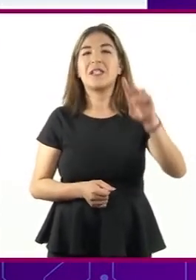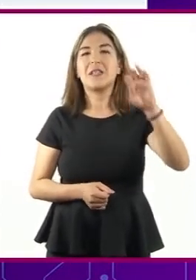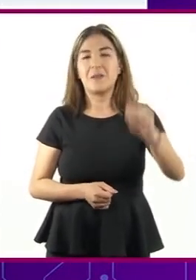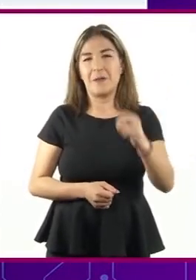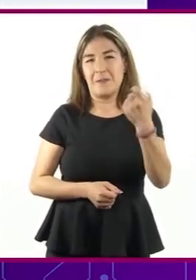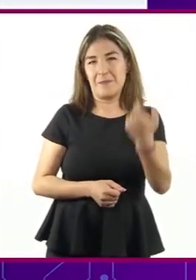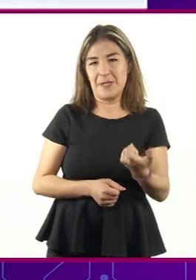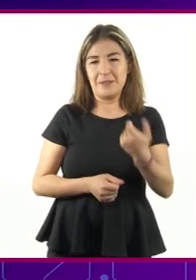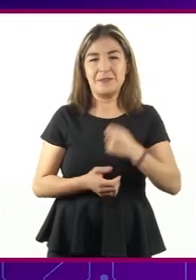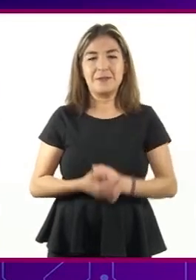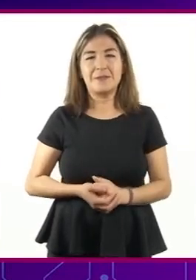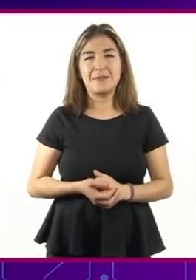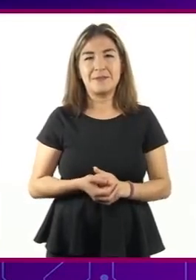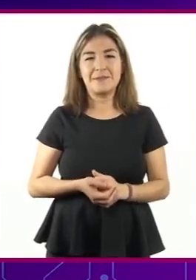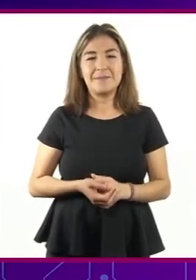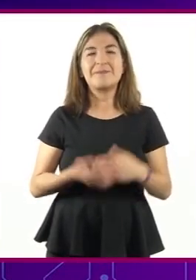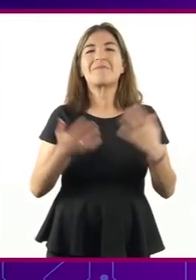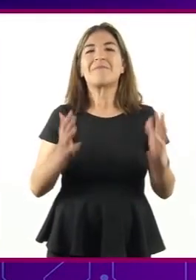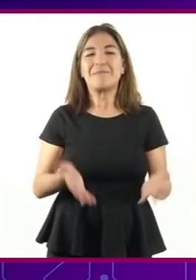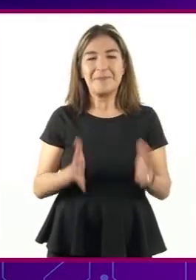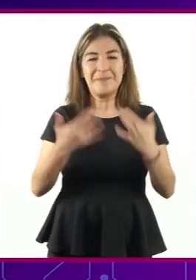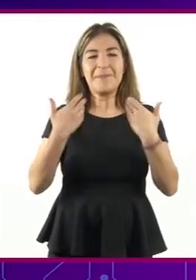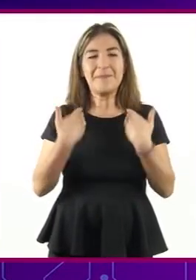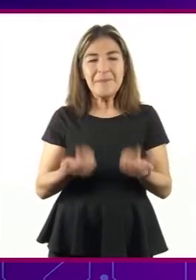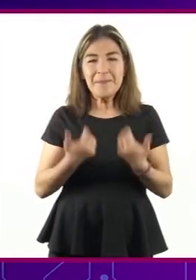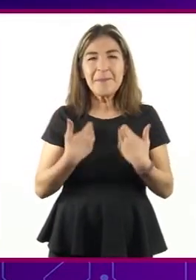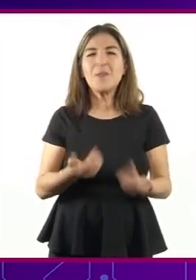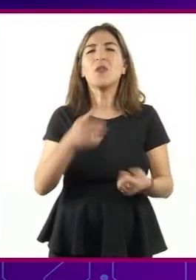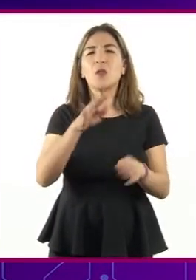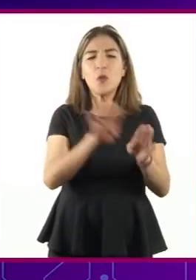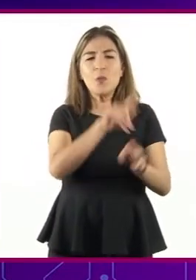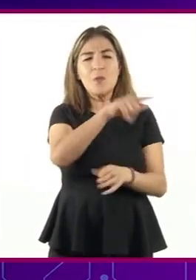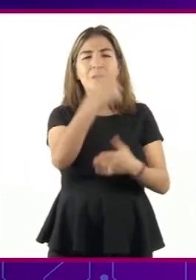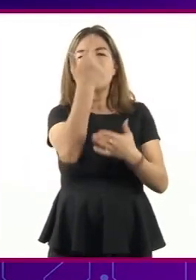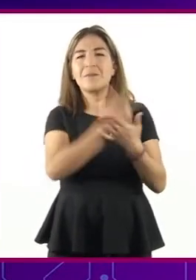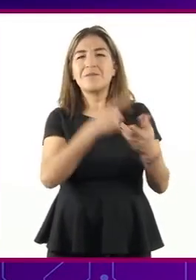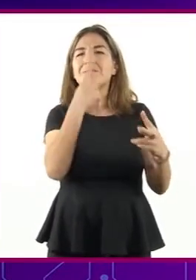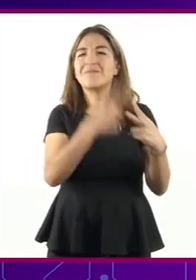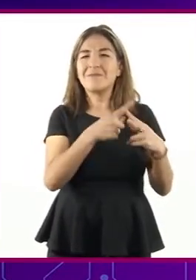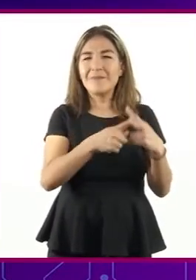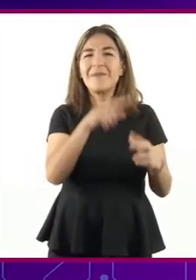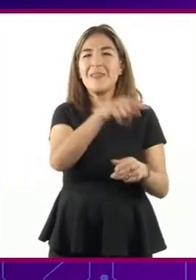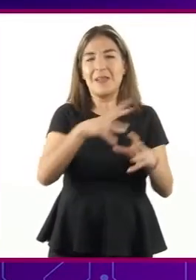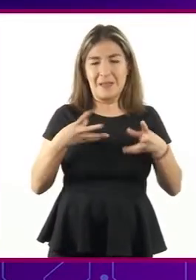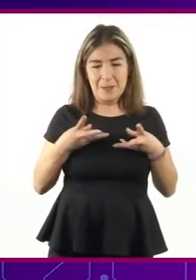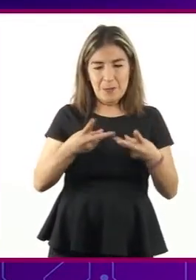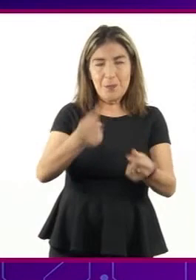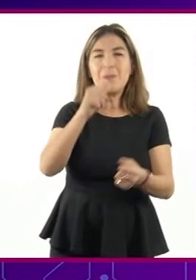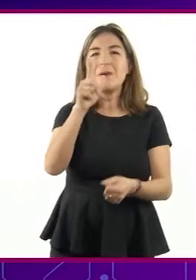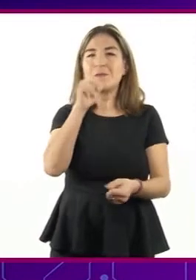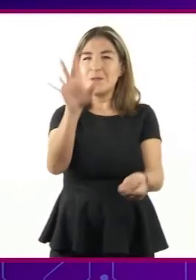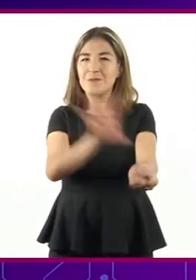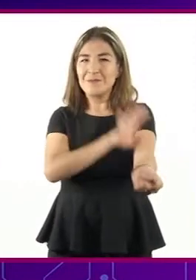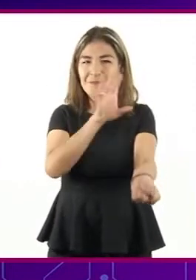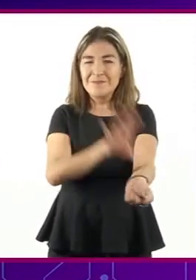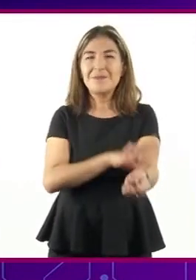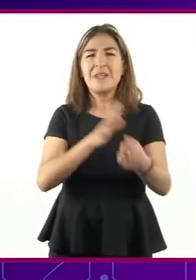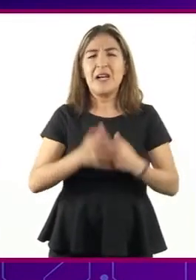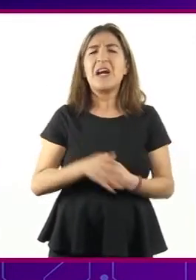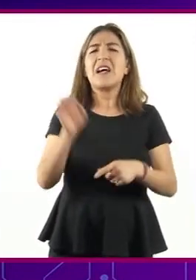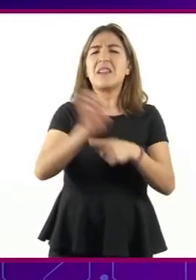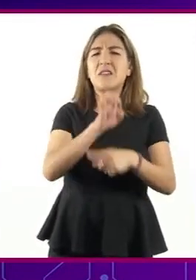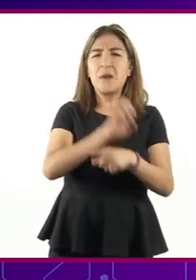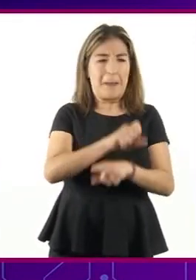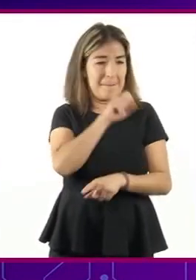264.79 pesos. Ah, ahora entiendo cómo se calcula el costo de la energía eléctrica. Entonces,